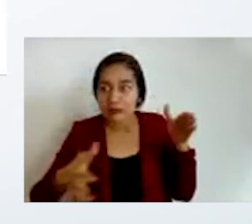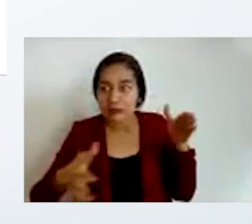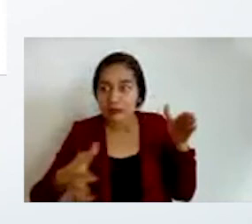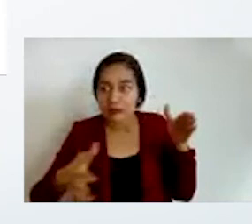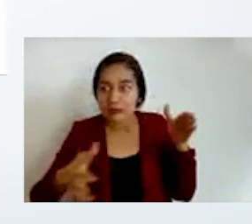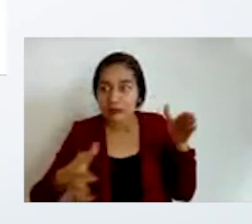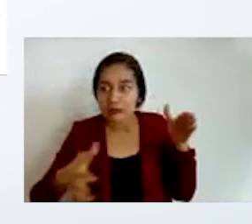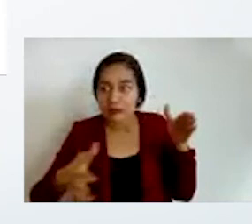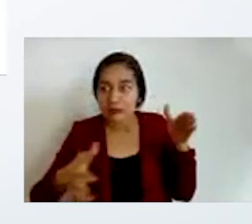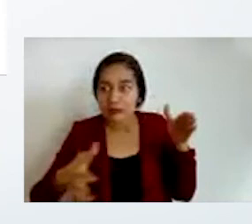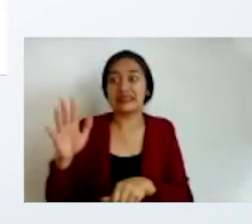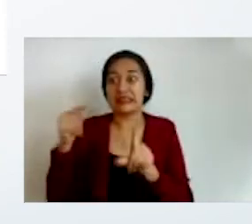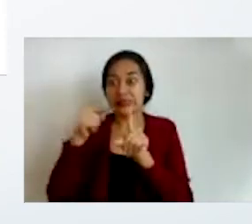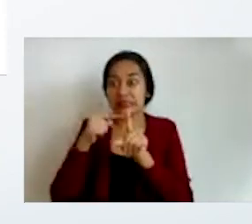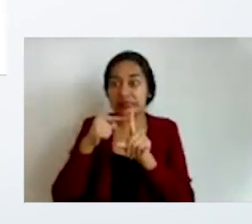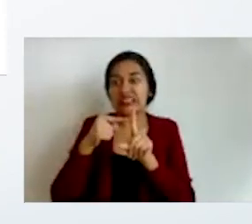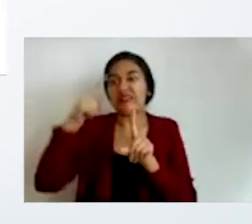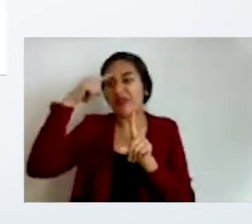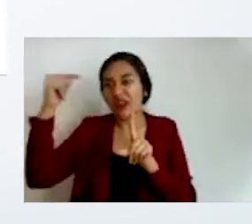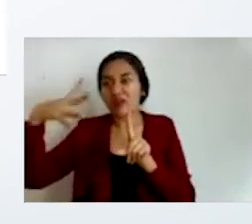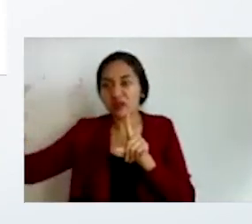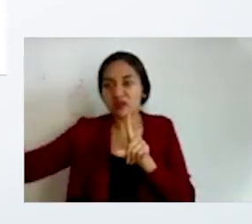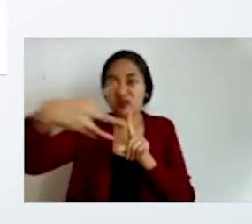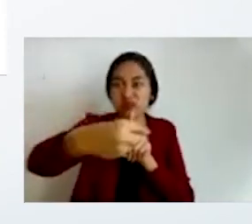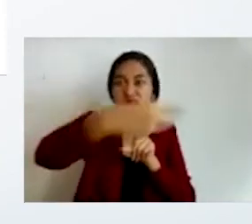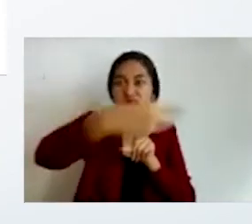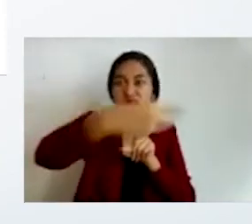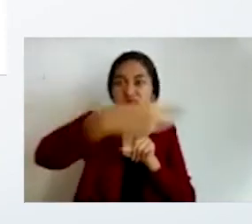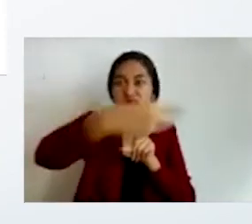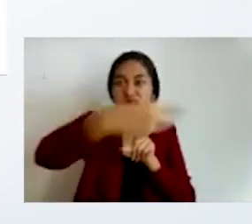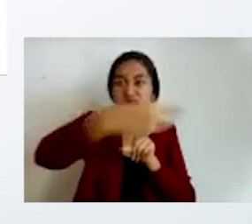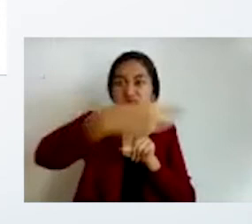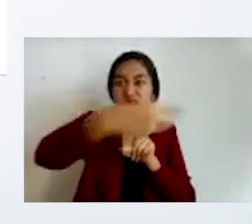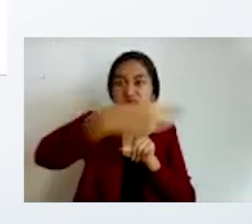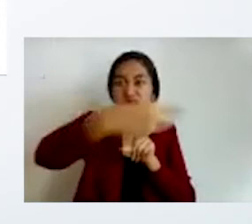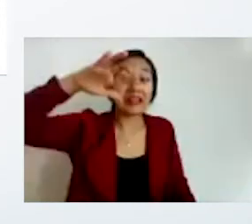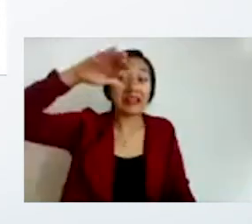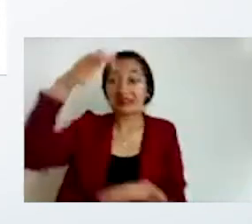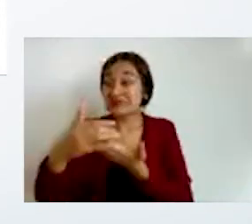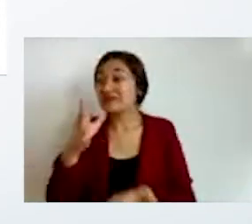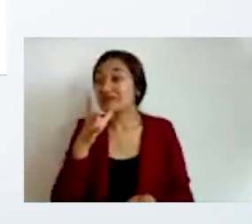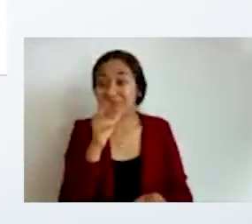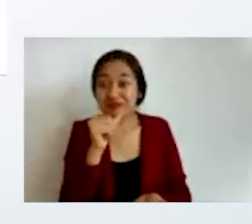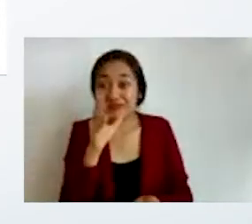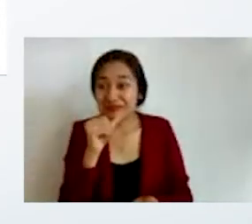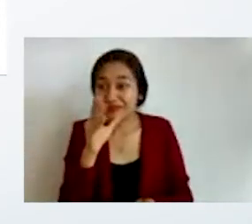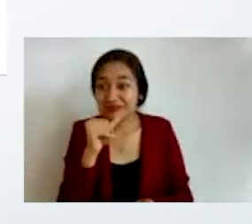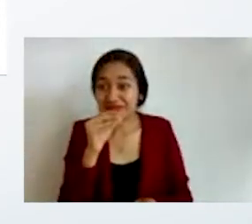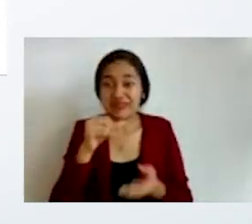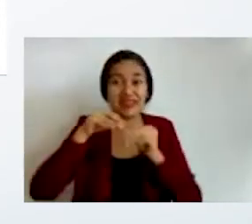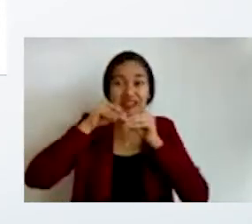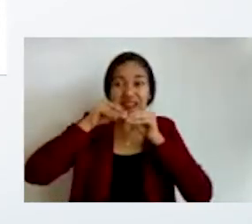y a otro y a otro, y no se detenga la dispersión de la enfermedad hasta que empiezan a